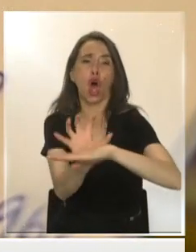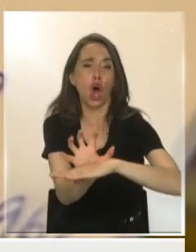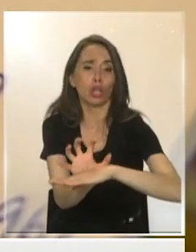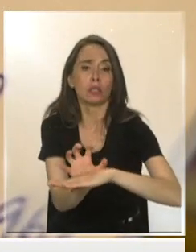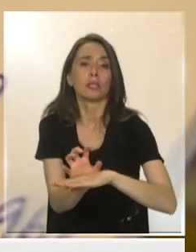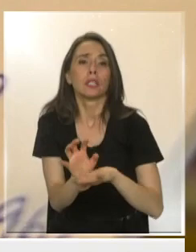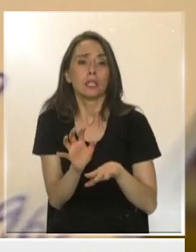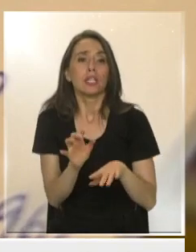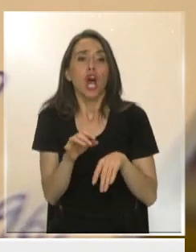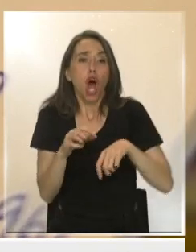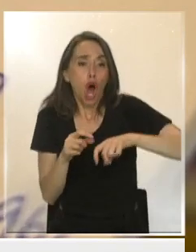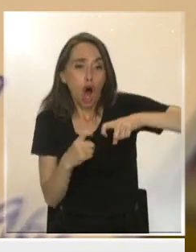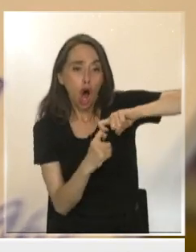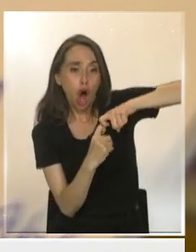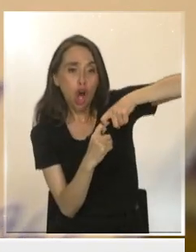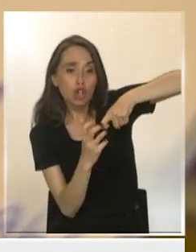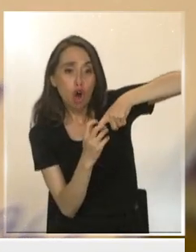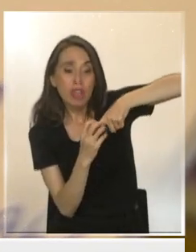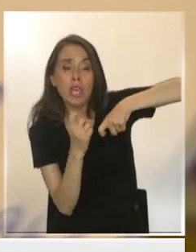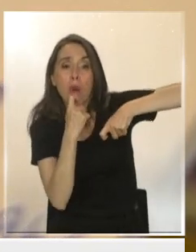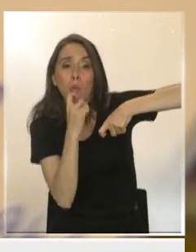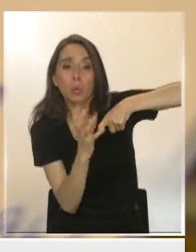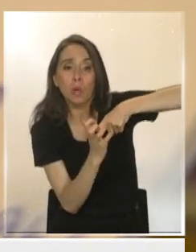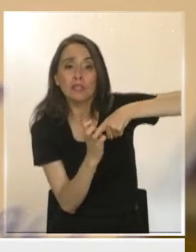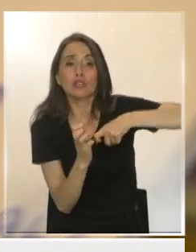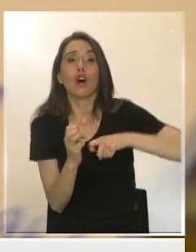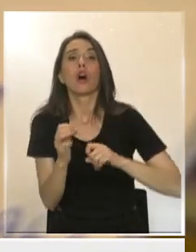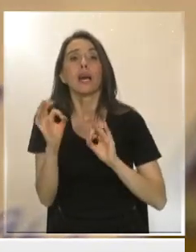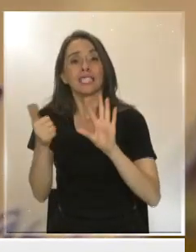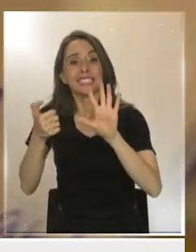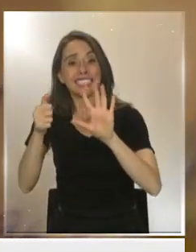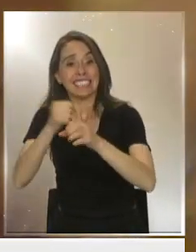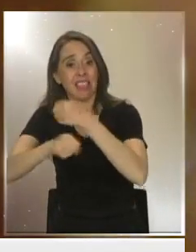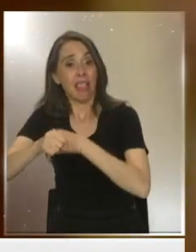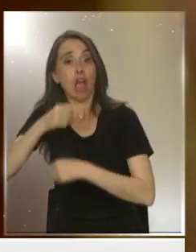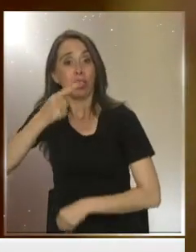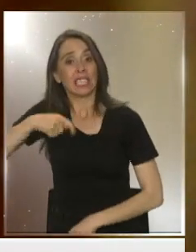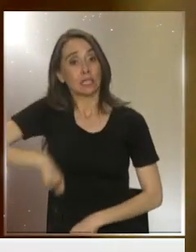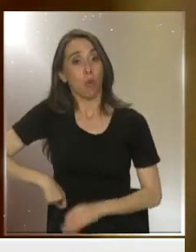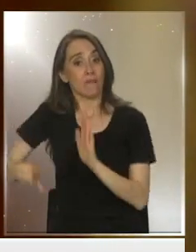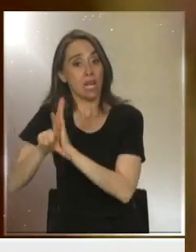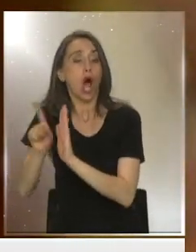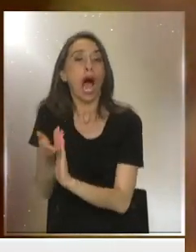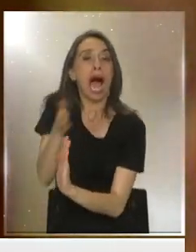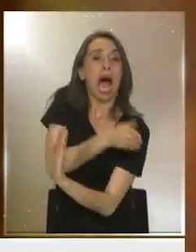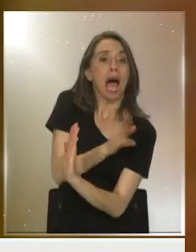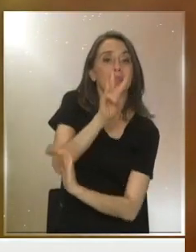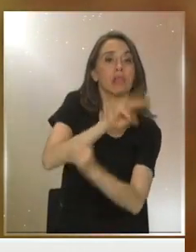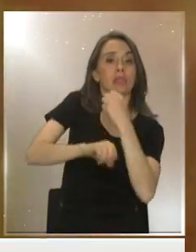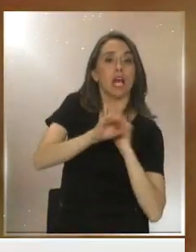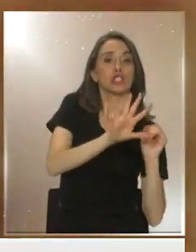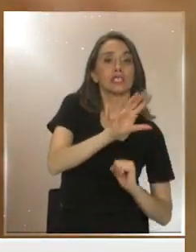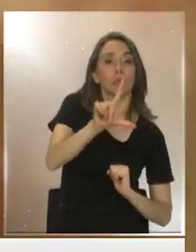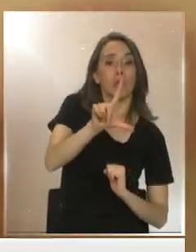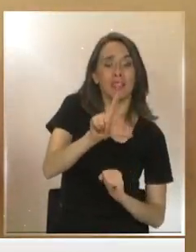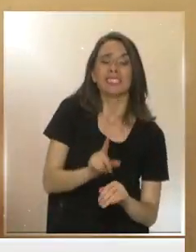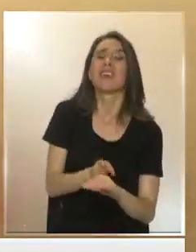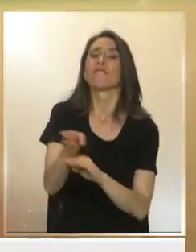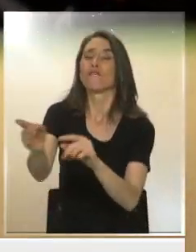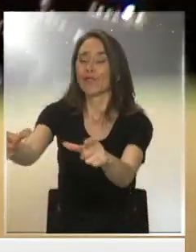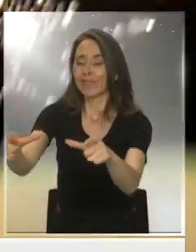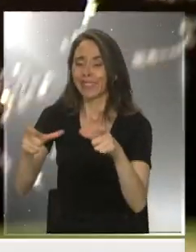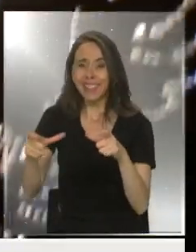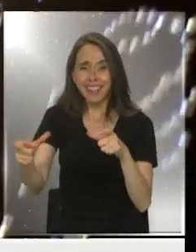Una artrosis a su rodilla la hizo jubilarse 3 años antes de los 60. Cuando fue a buscar su pensión, el monto la dejó